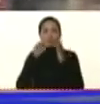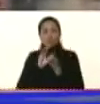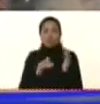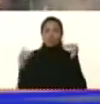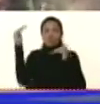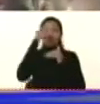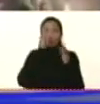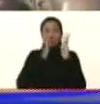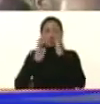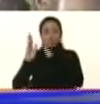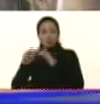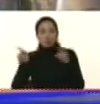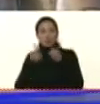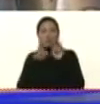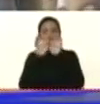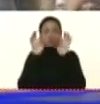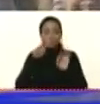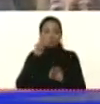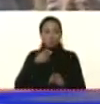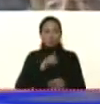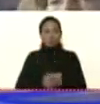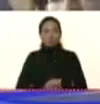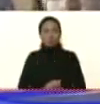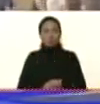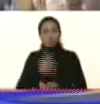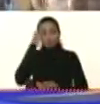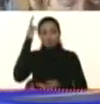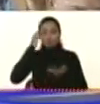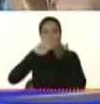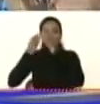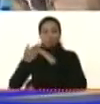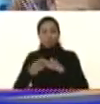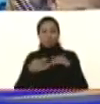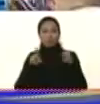organizados en los consejos comunales,